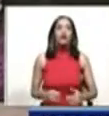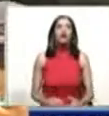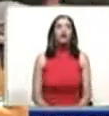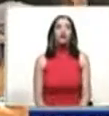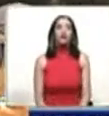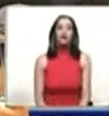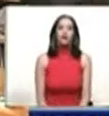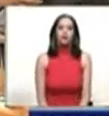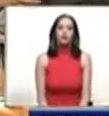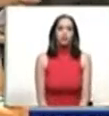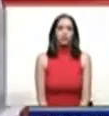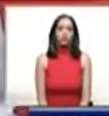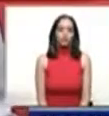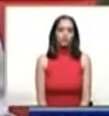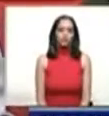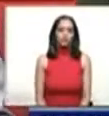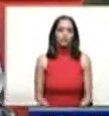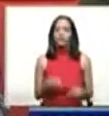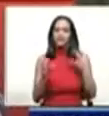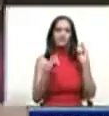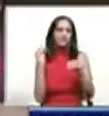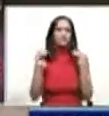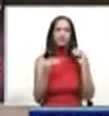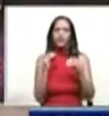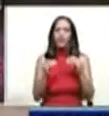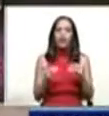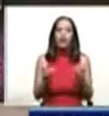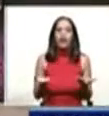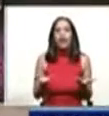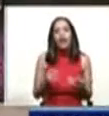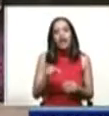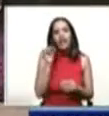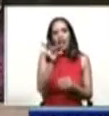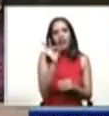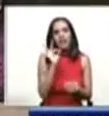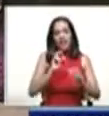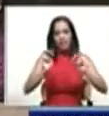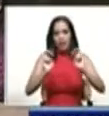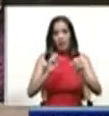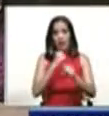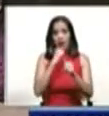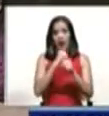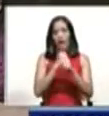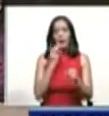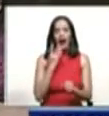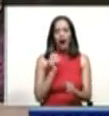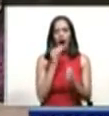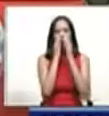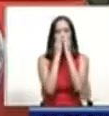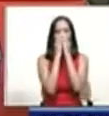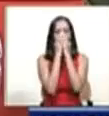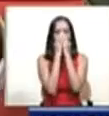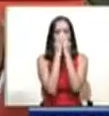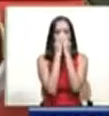Yo nada más estaba haciendo la acotación de. Yo quiero agregar. La acotación del tema laboral, pues. Que yo creo que es necesario, porque